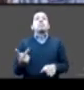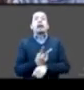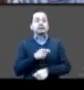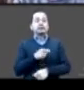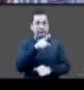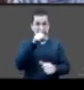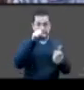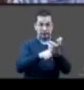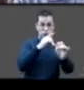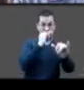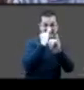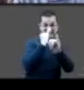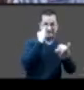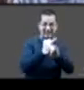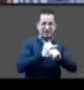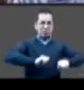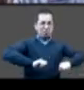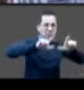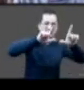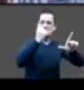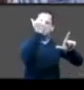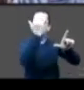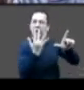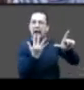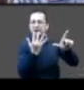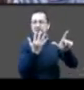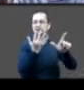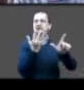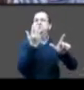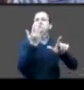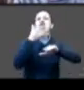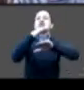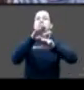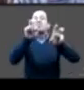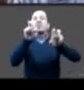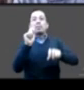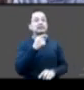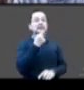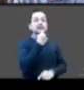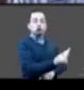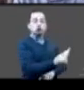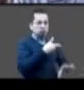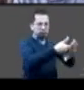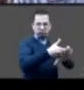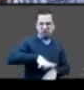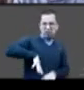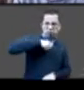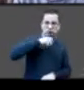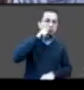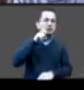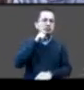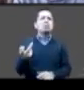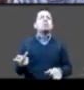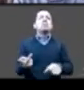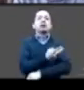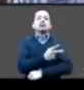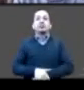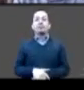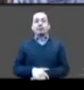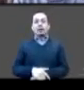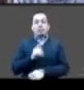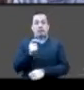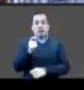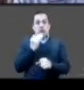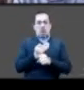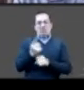infantil en línea. Y quisiera presentarles aquí, de acuerdo a los datos del Internet Watch Foundation, lo que